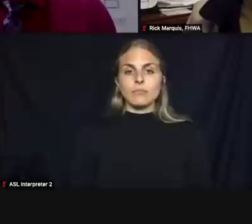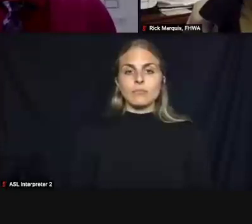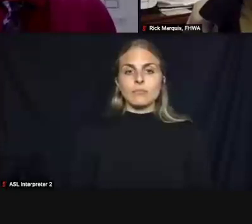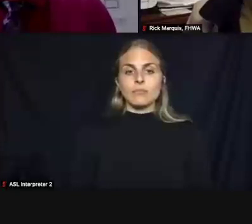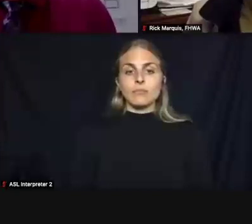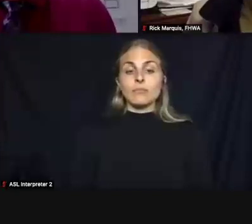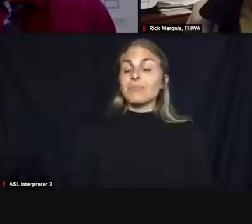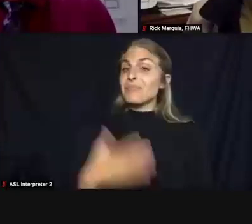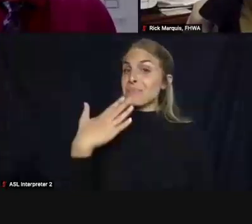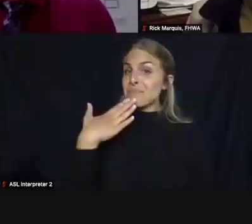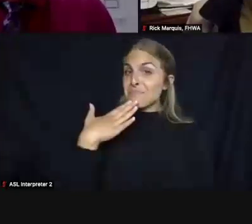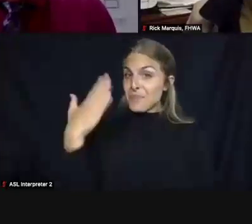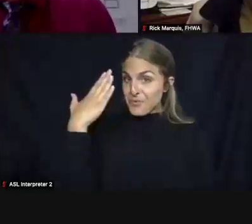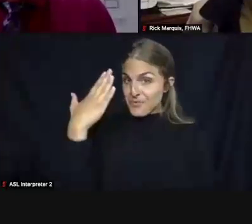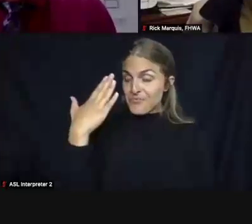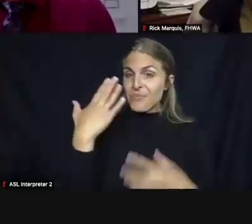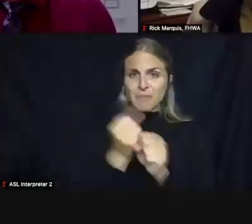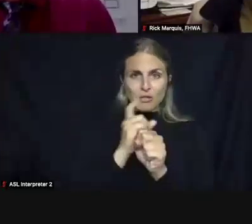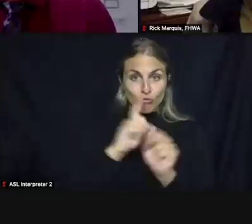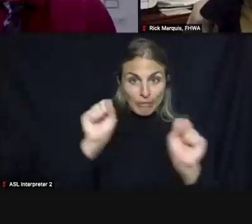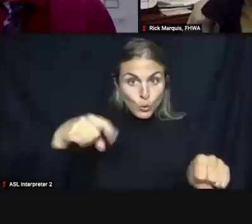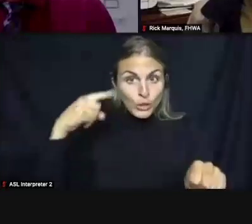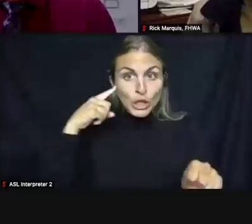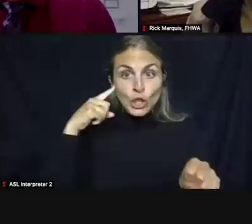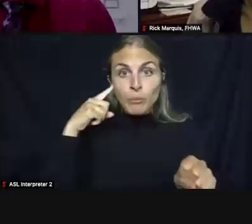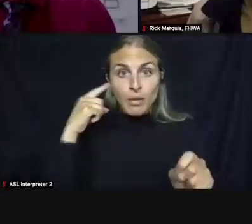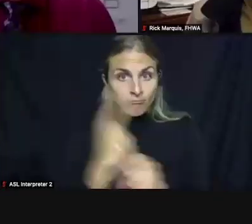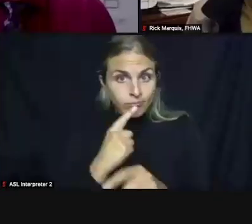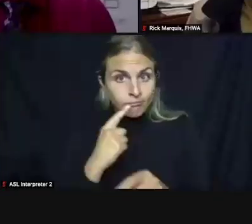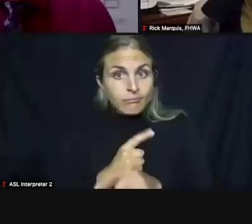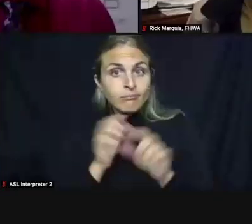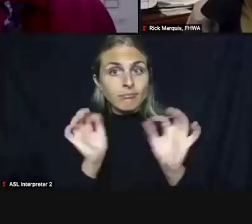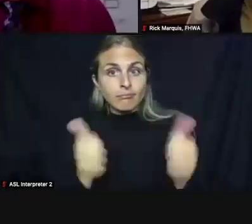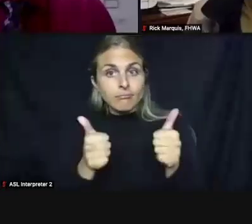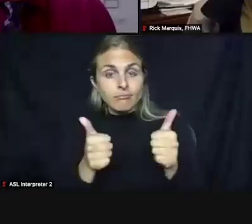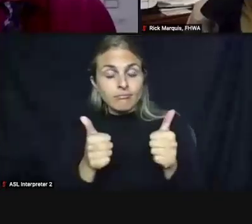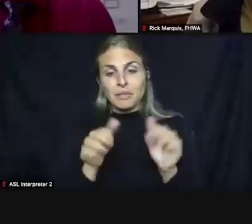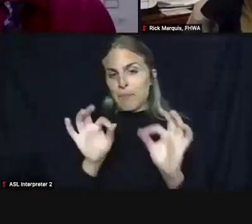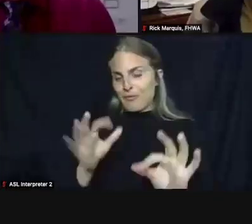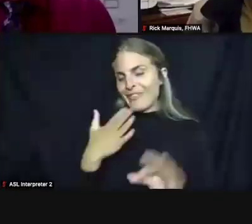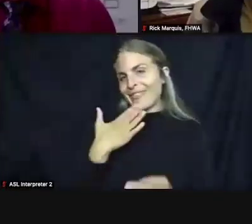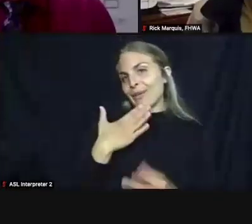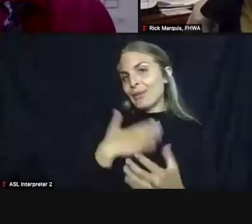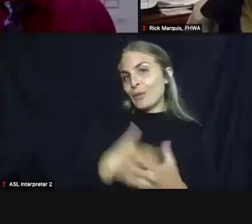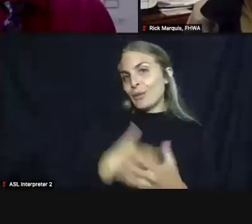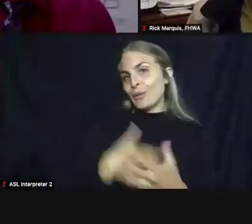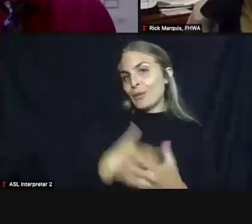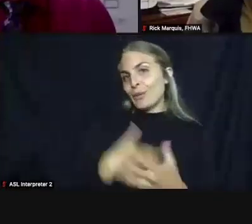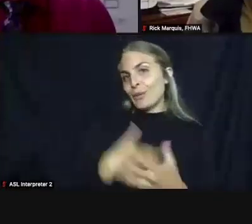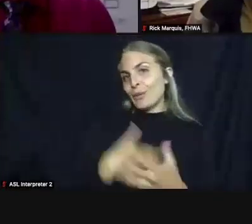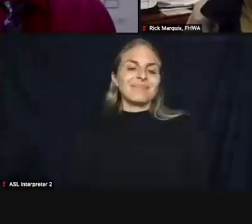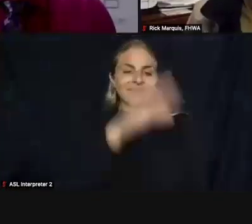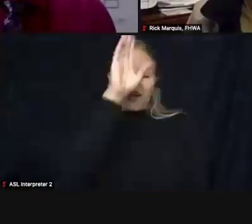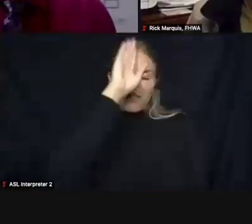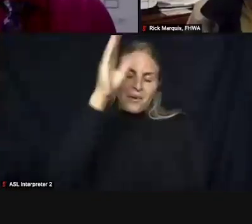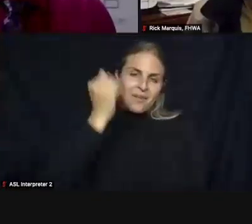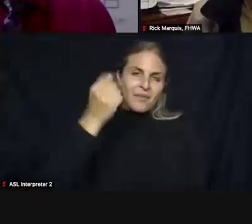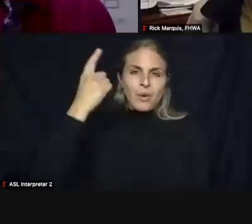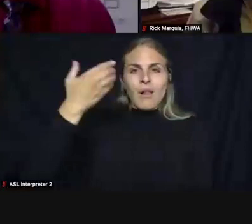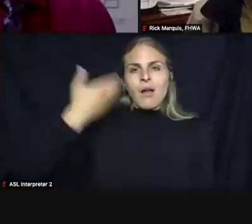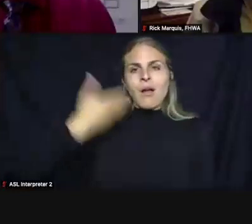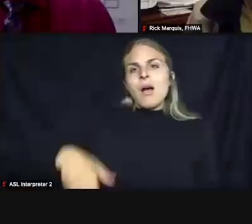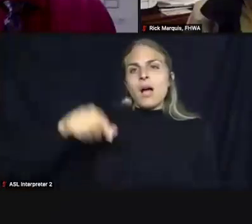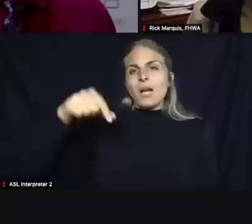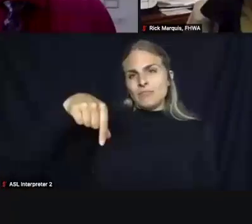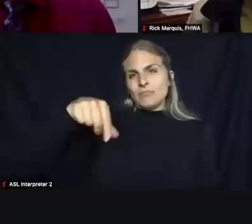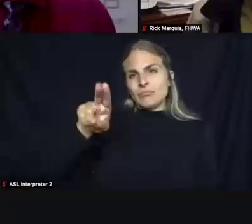Good morning. Buen día. Quisiera asegurar que me escuchan bien. Sí, le escuchamos bien. Hola a todos.